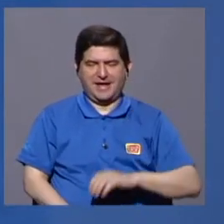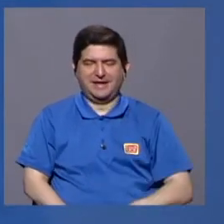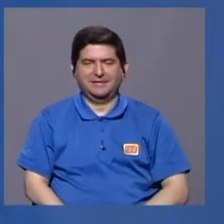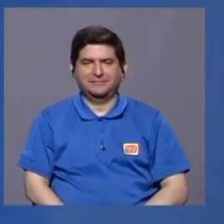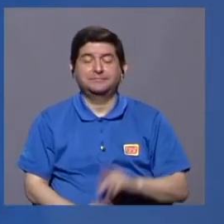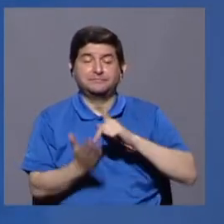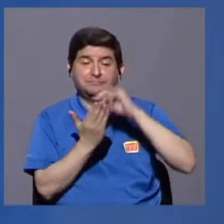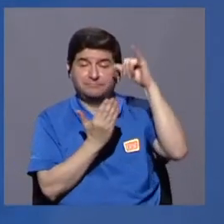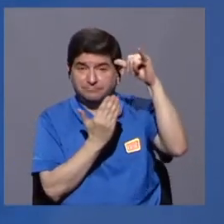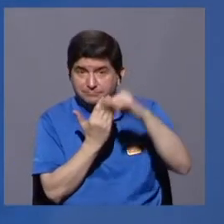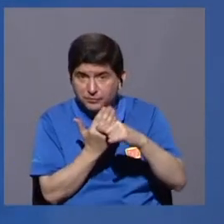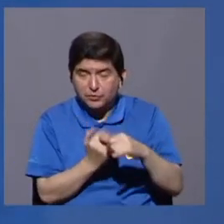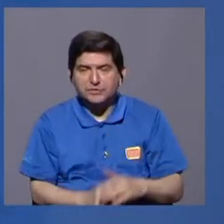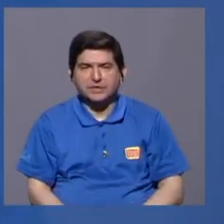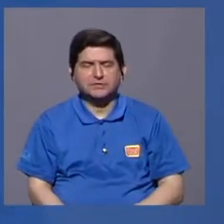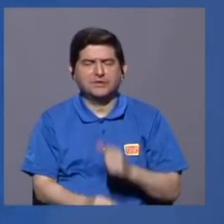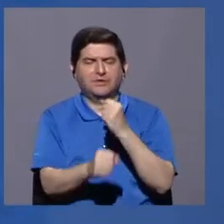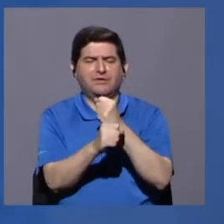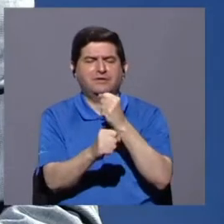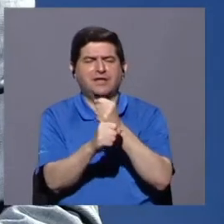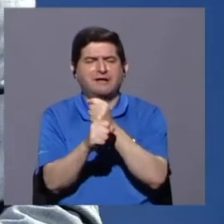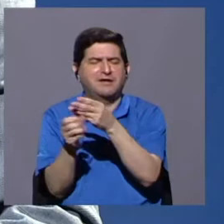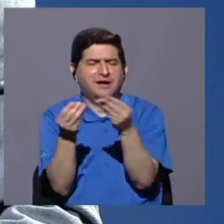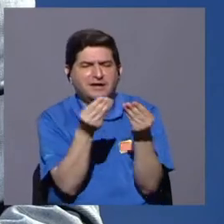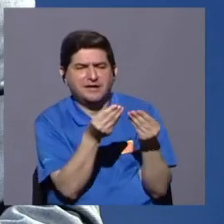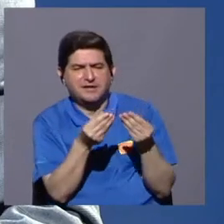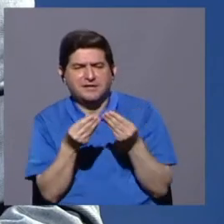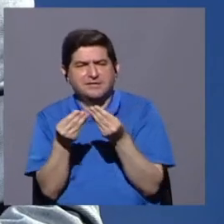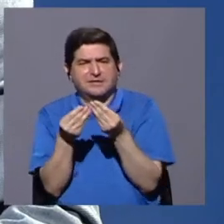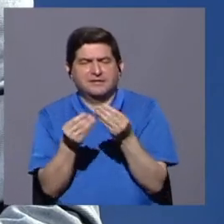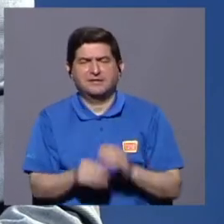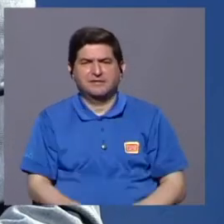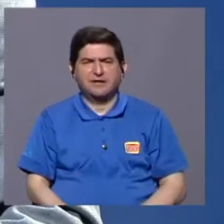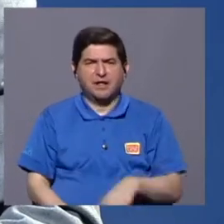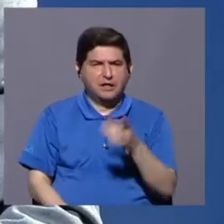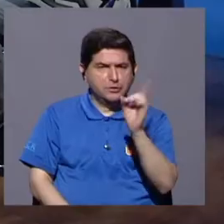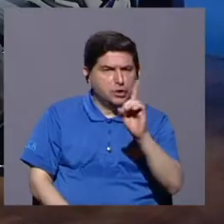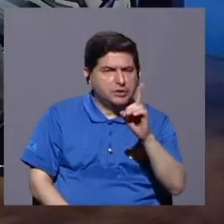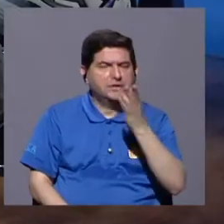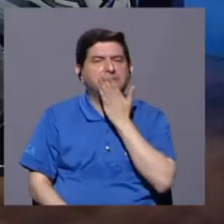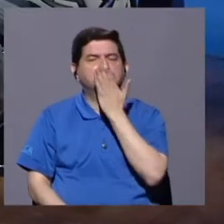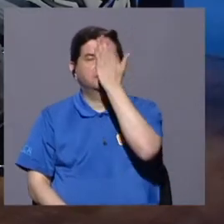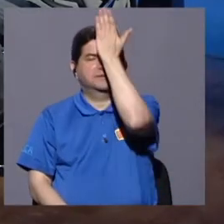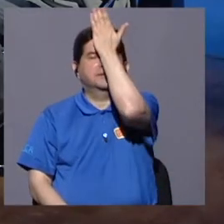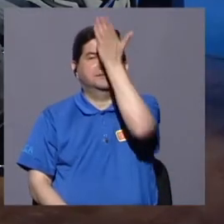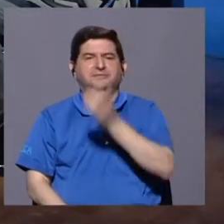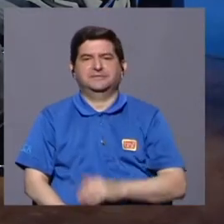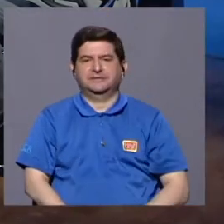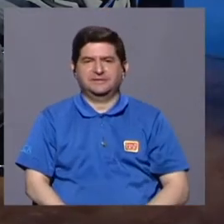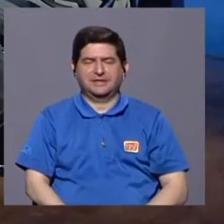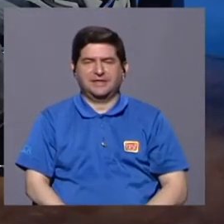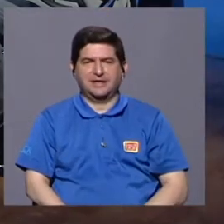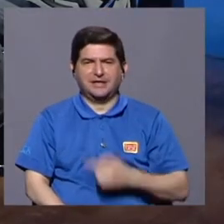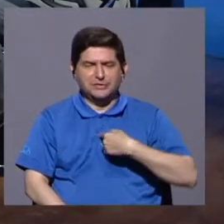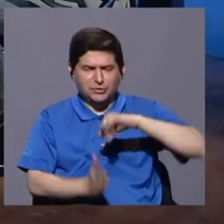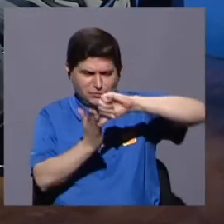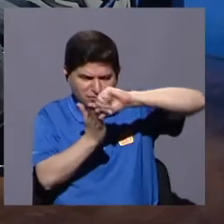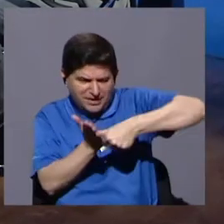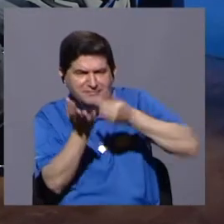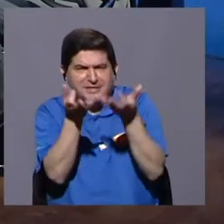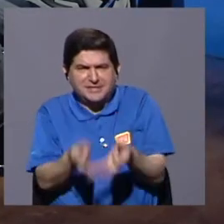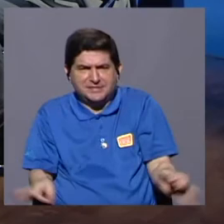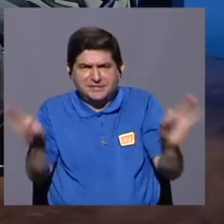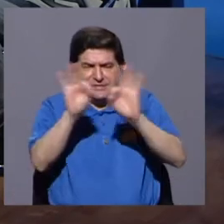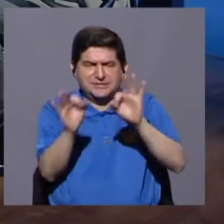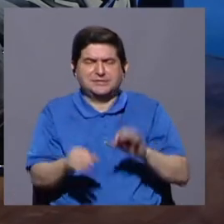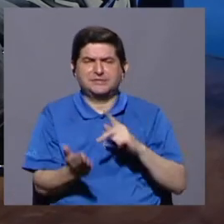sobre un proyecto Trabajando la Tierra en Talamanca. Andrea, quiero resaltar la importancia de